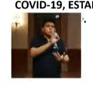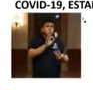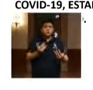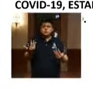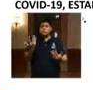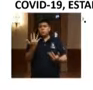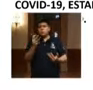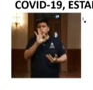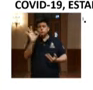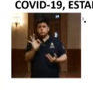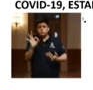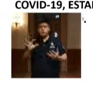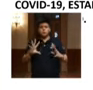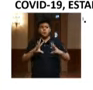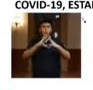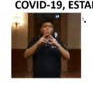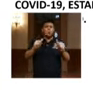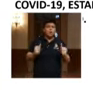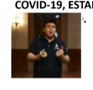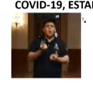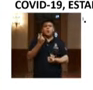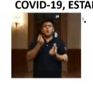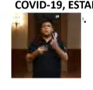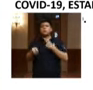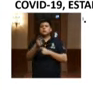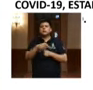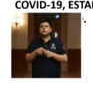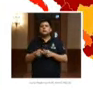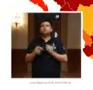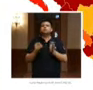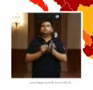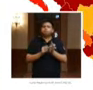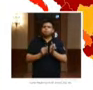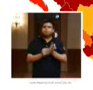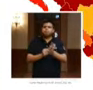están recuperados y algunos en vías de recuperación.